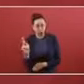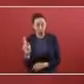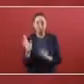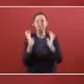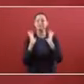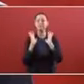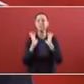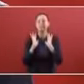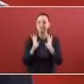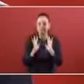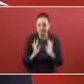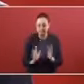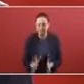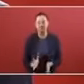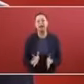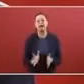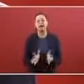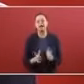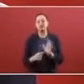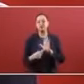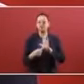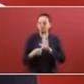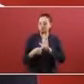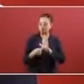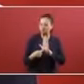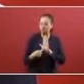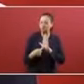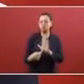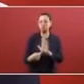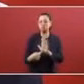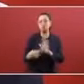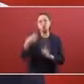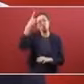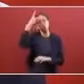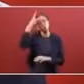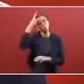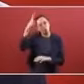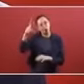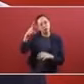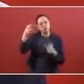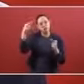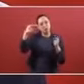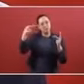gobierno han dado a conocer sus bienes y